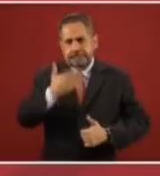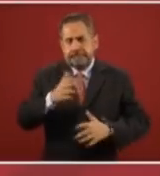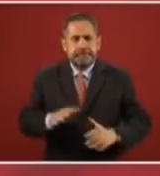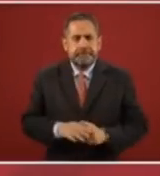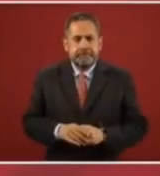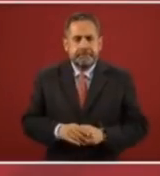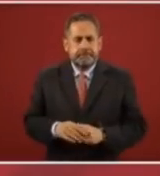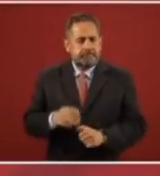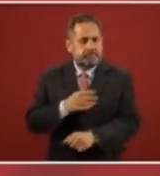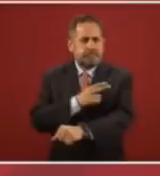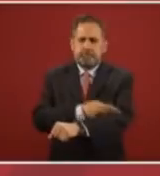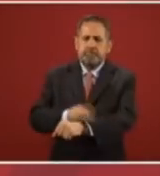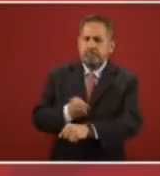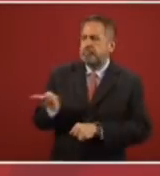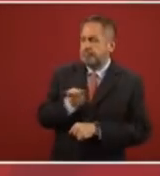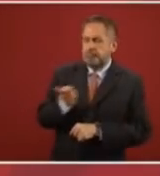y honestas.